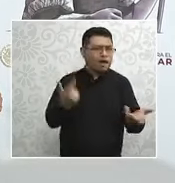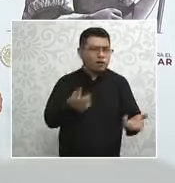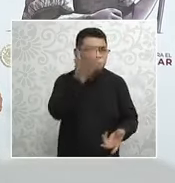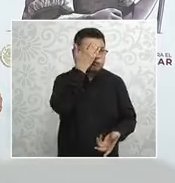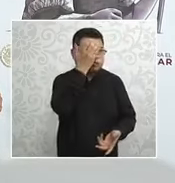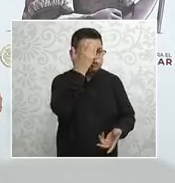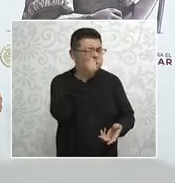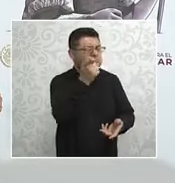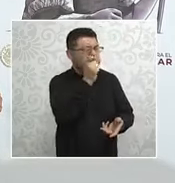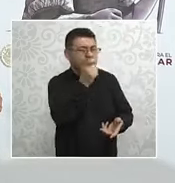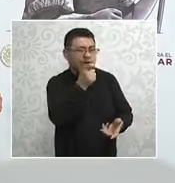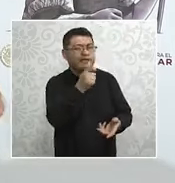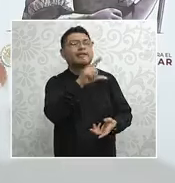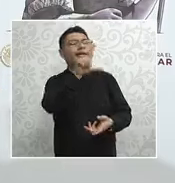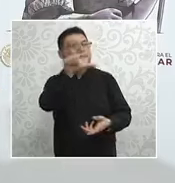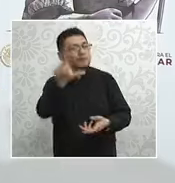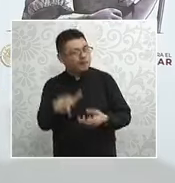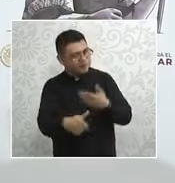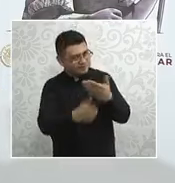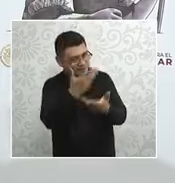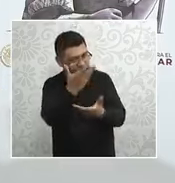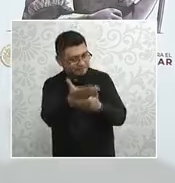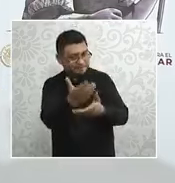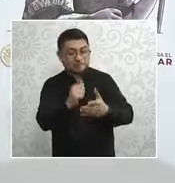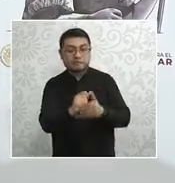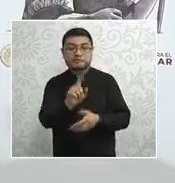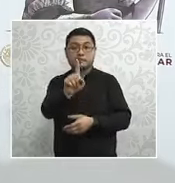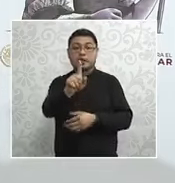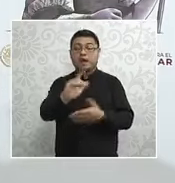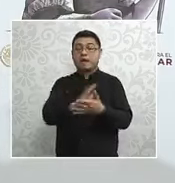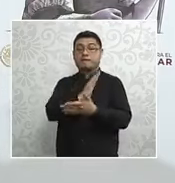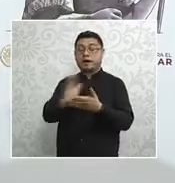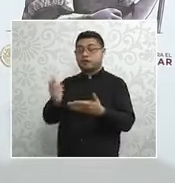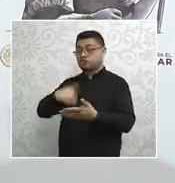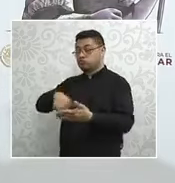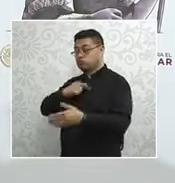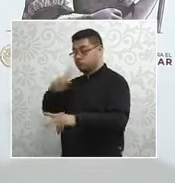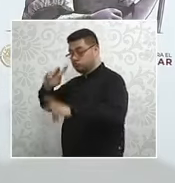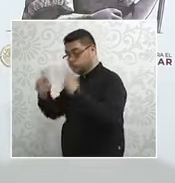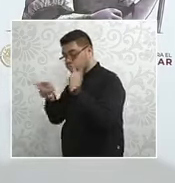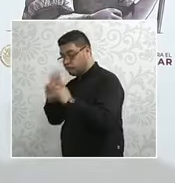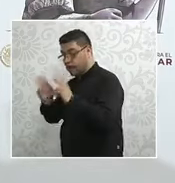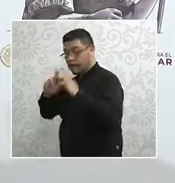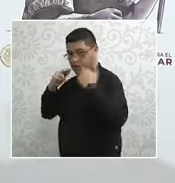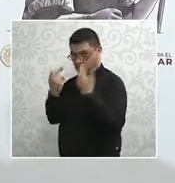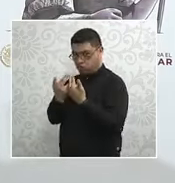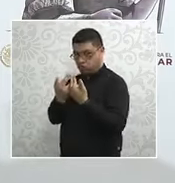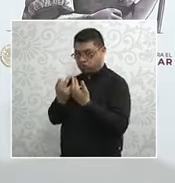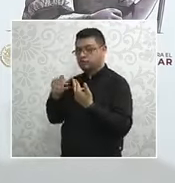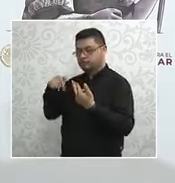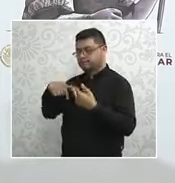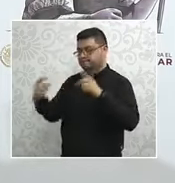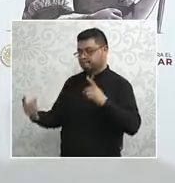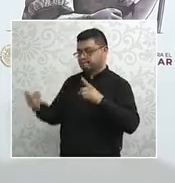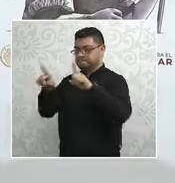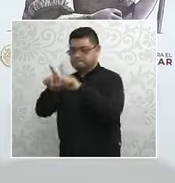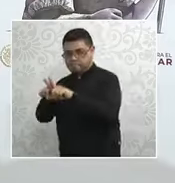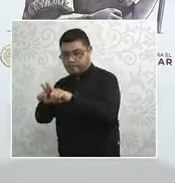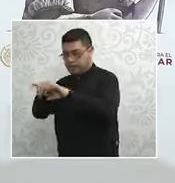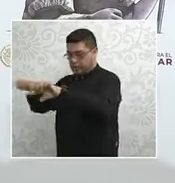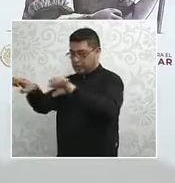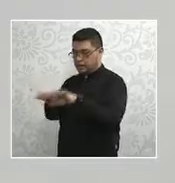trata Pero además tenemos una reunión después de este evento con la gobernadora y su